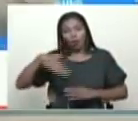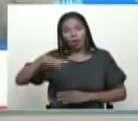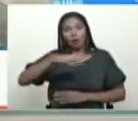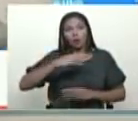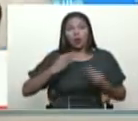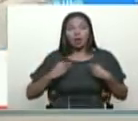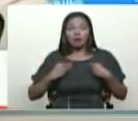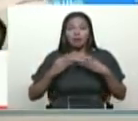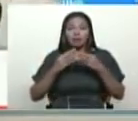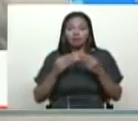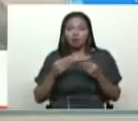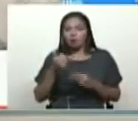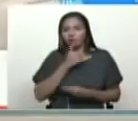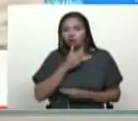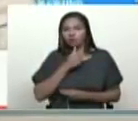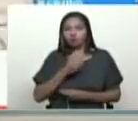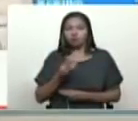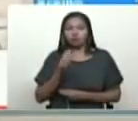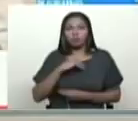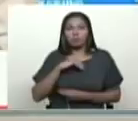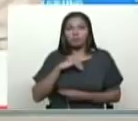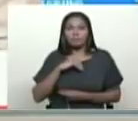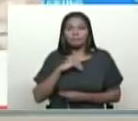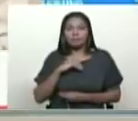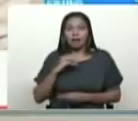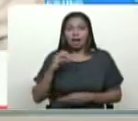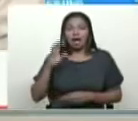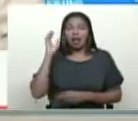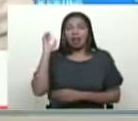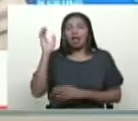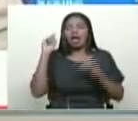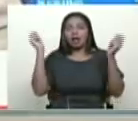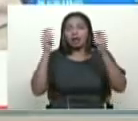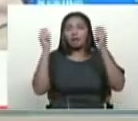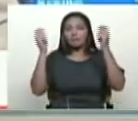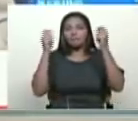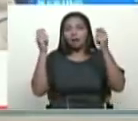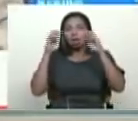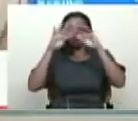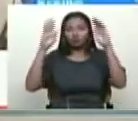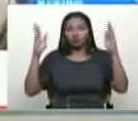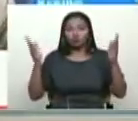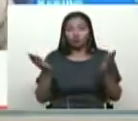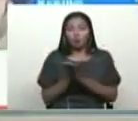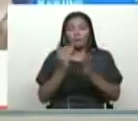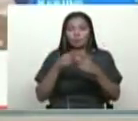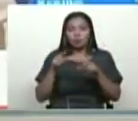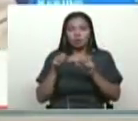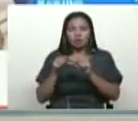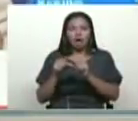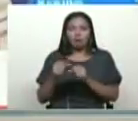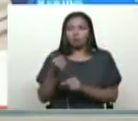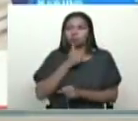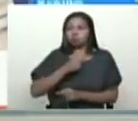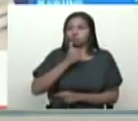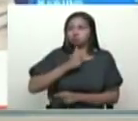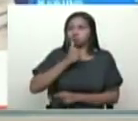democracia. Resistir los embates, las campañas mundiales, pero no quedarnos en la